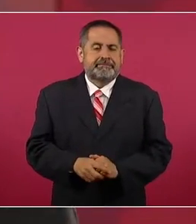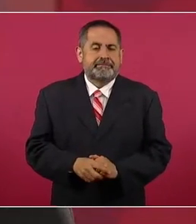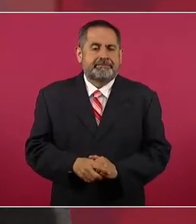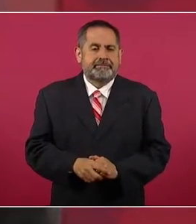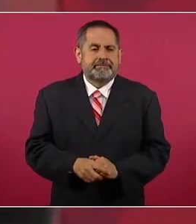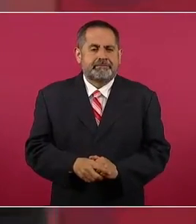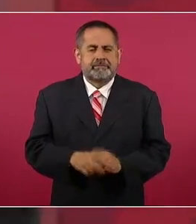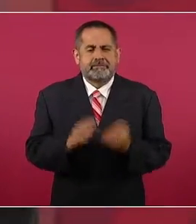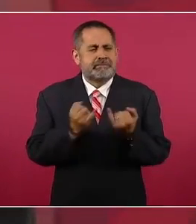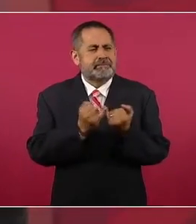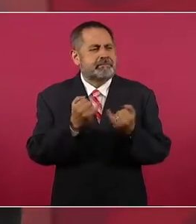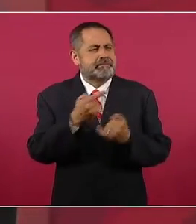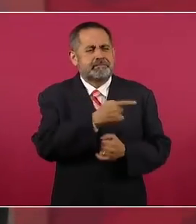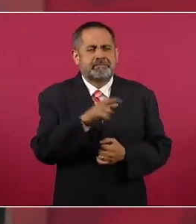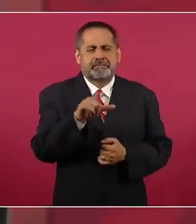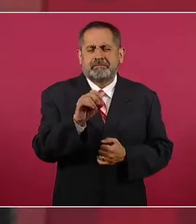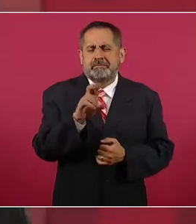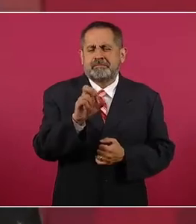¿Eh? O como la de Loret.